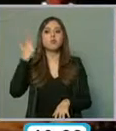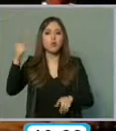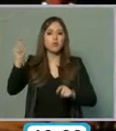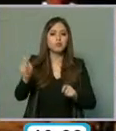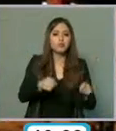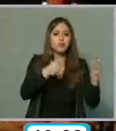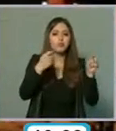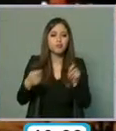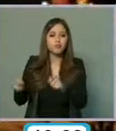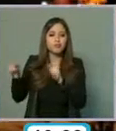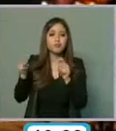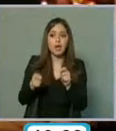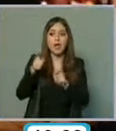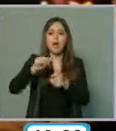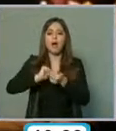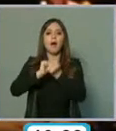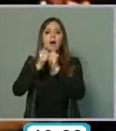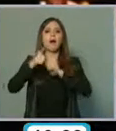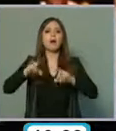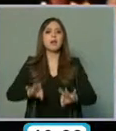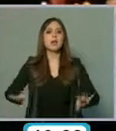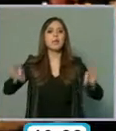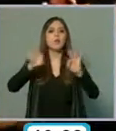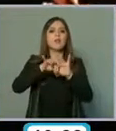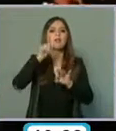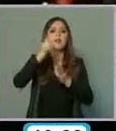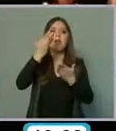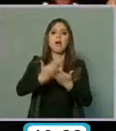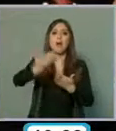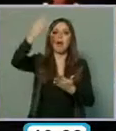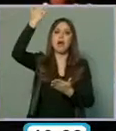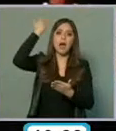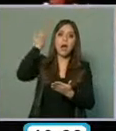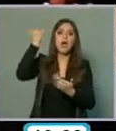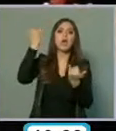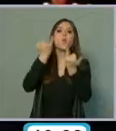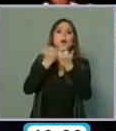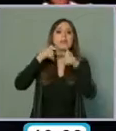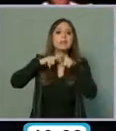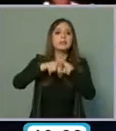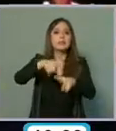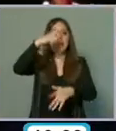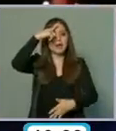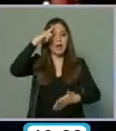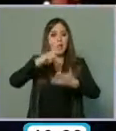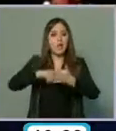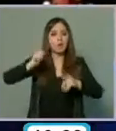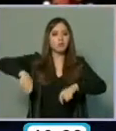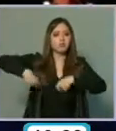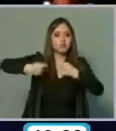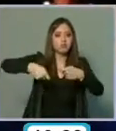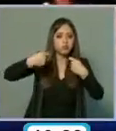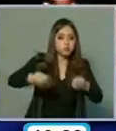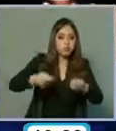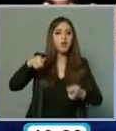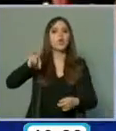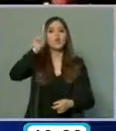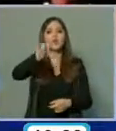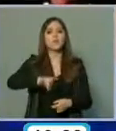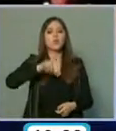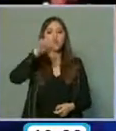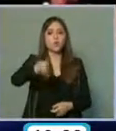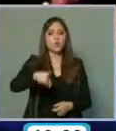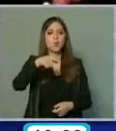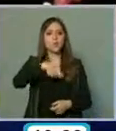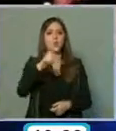obra nos muestra la importancia de conocer nuestro pasado, preservar nuestras creencias y tradiciones, así es que asiste todos los domingos de junio a la 1